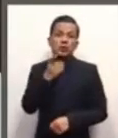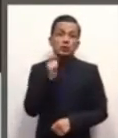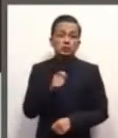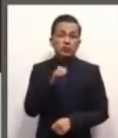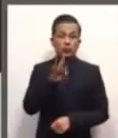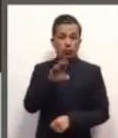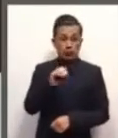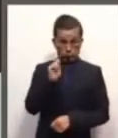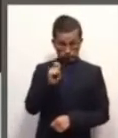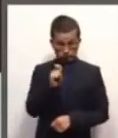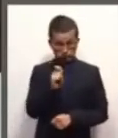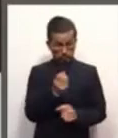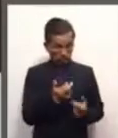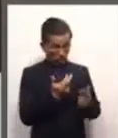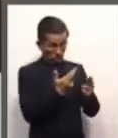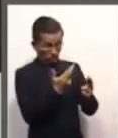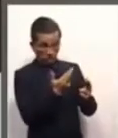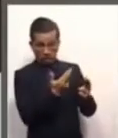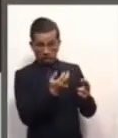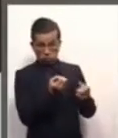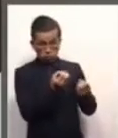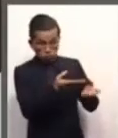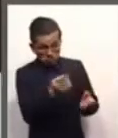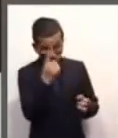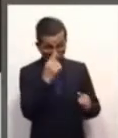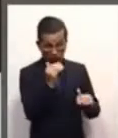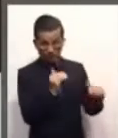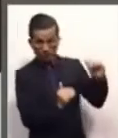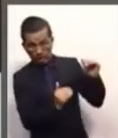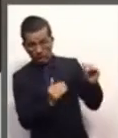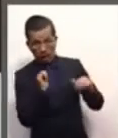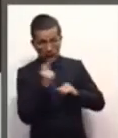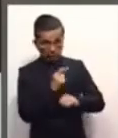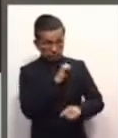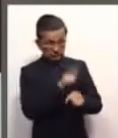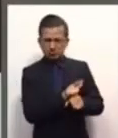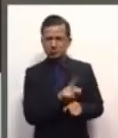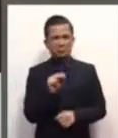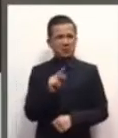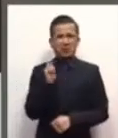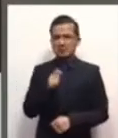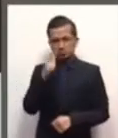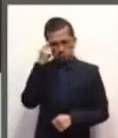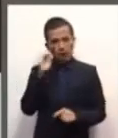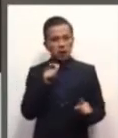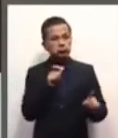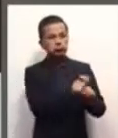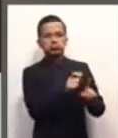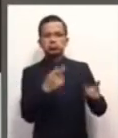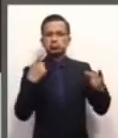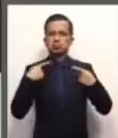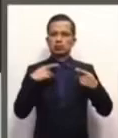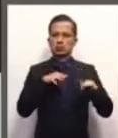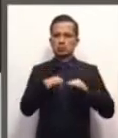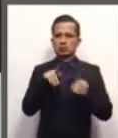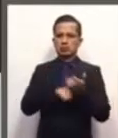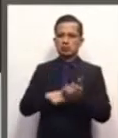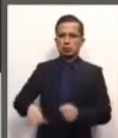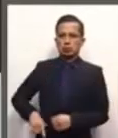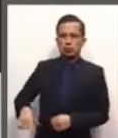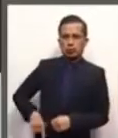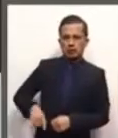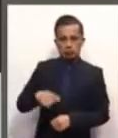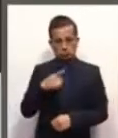es un privilegio, es una protección para las funciones públicas y populares que nosotros representamos.